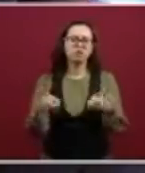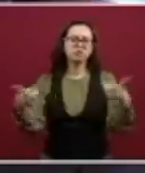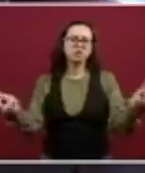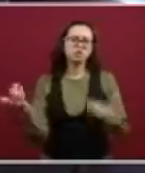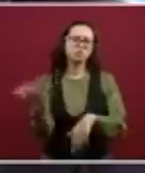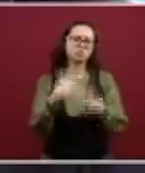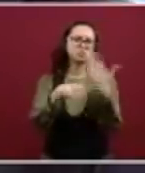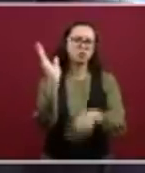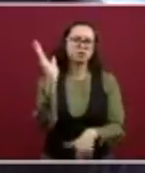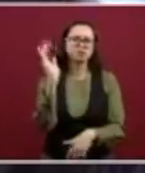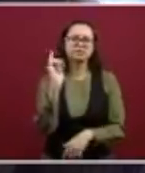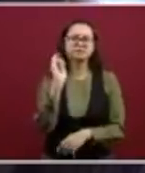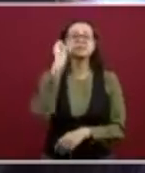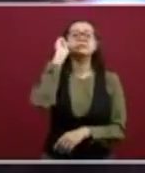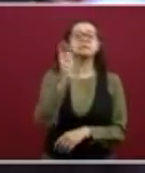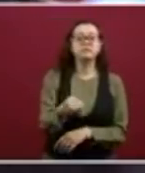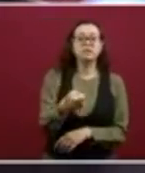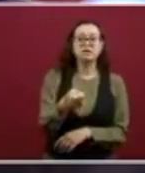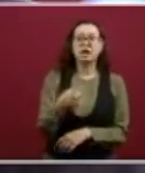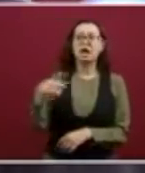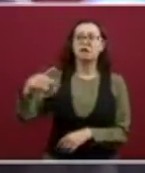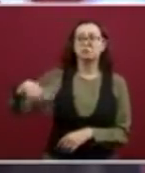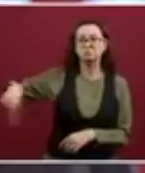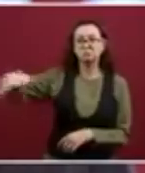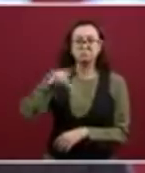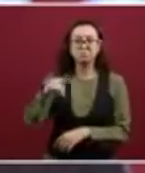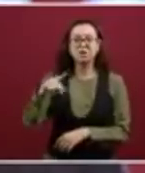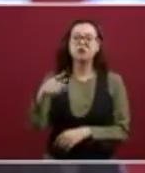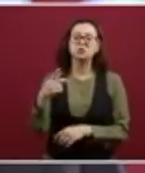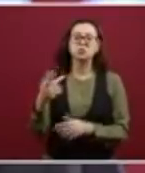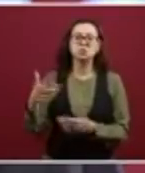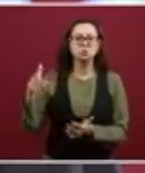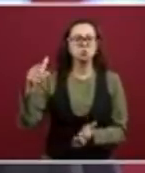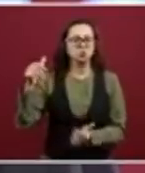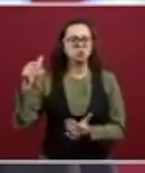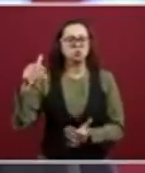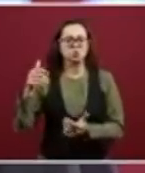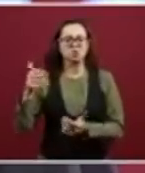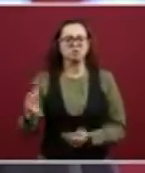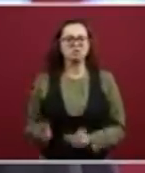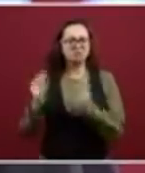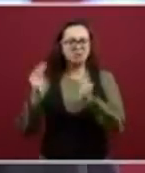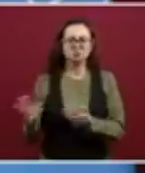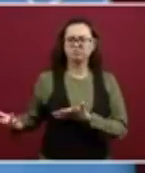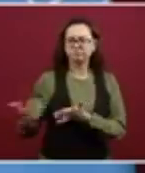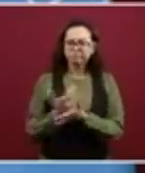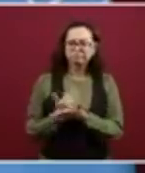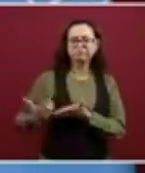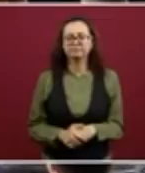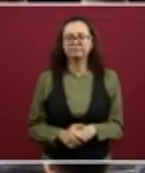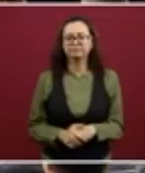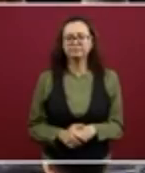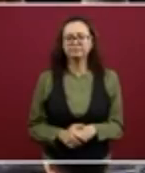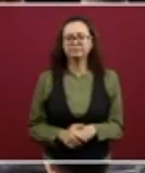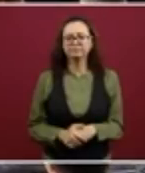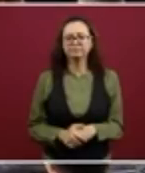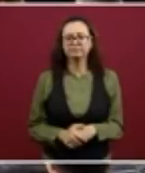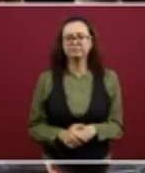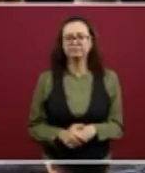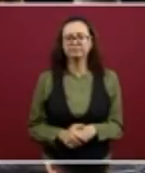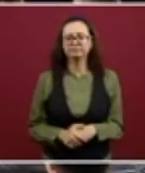de México y los Países de Centroamérica, a fin de dar atención estructural, de fondo y humana al fenómeno migratorio.